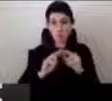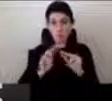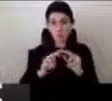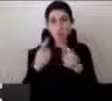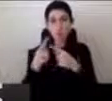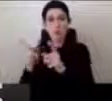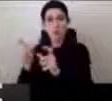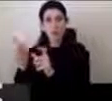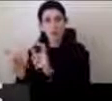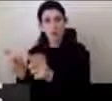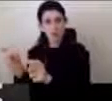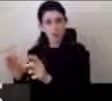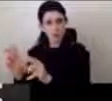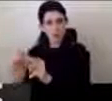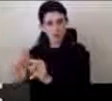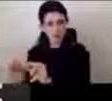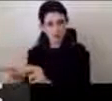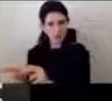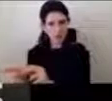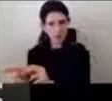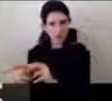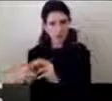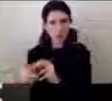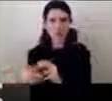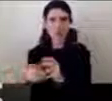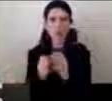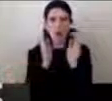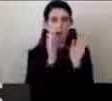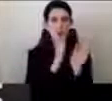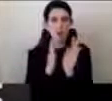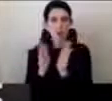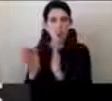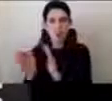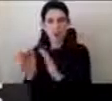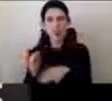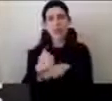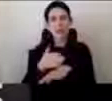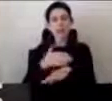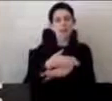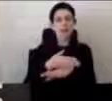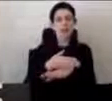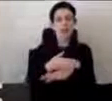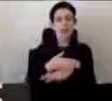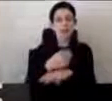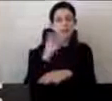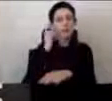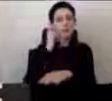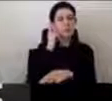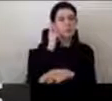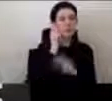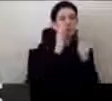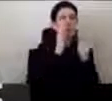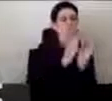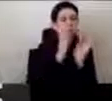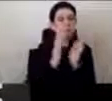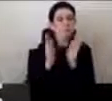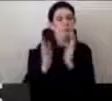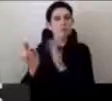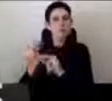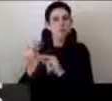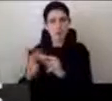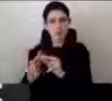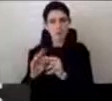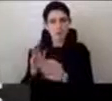otros jugadores, organizar al poder preparar secuenciadamente las acciones que va a realizar,